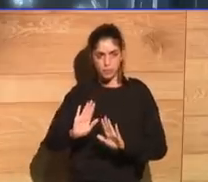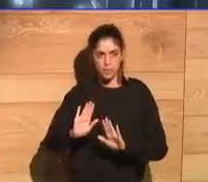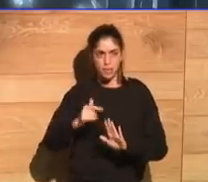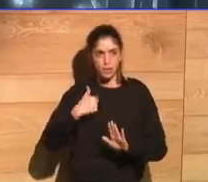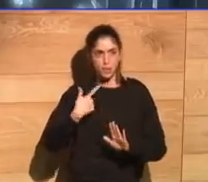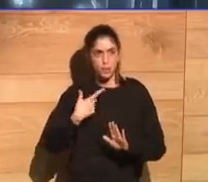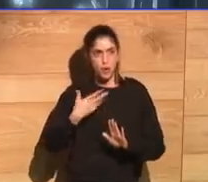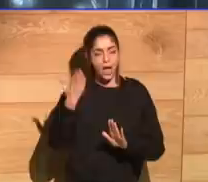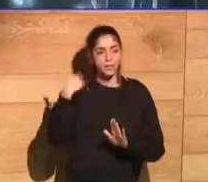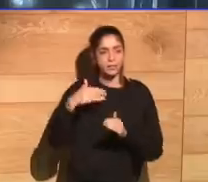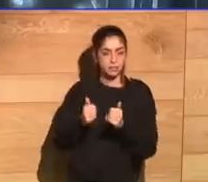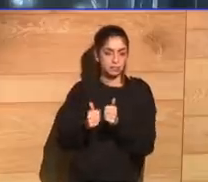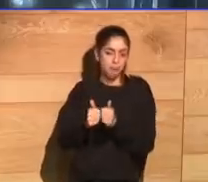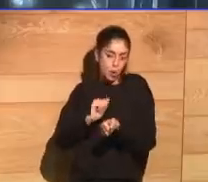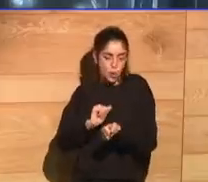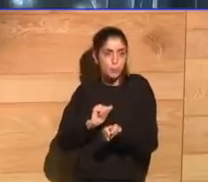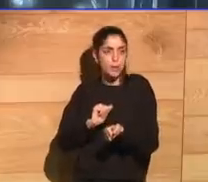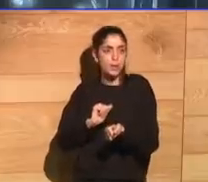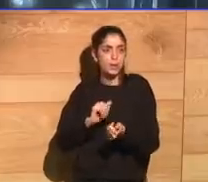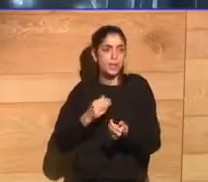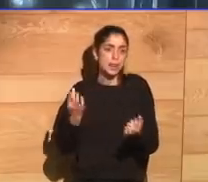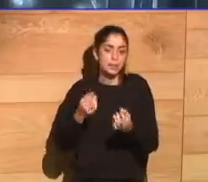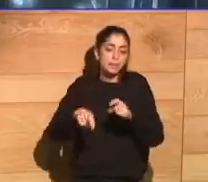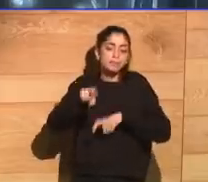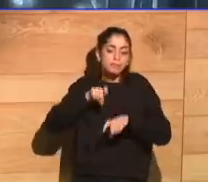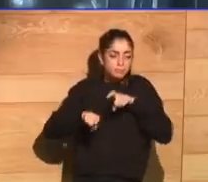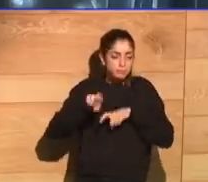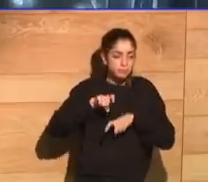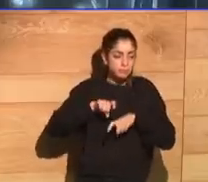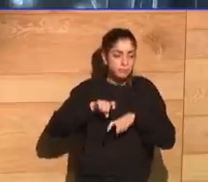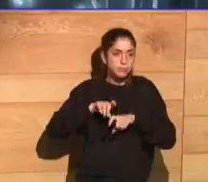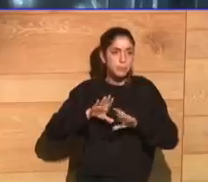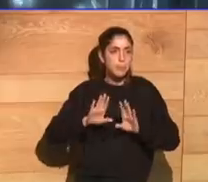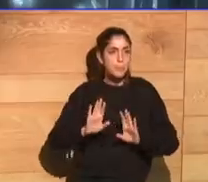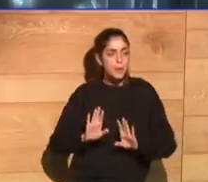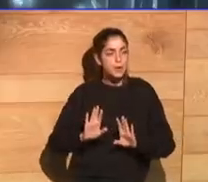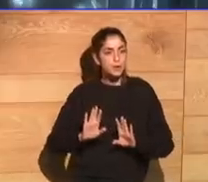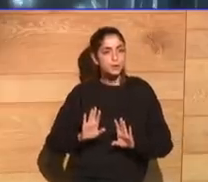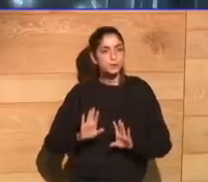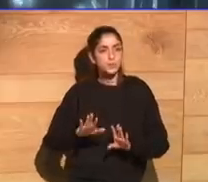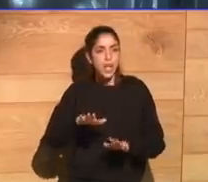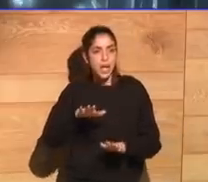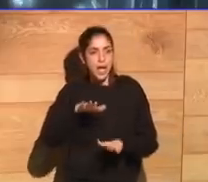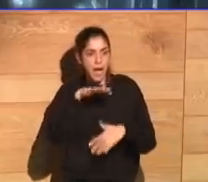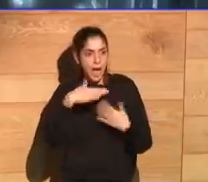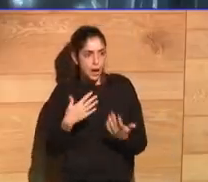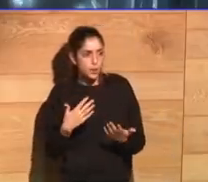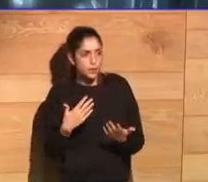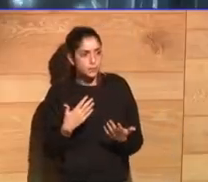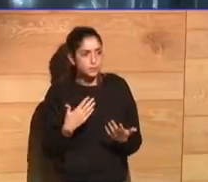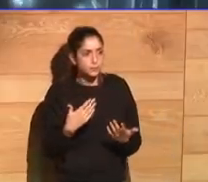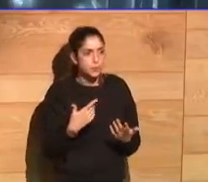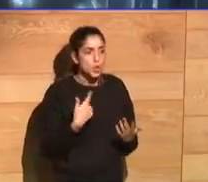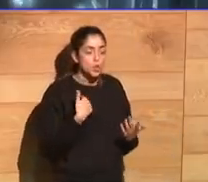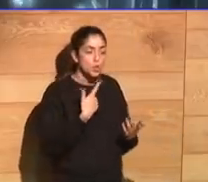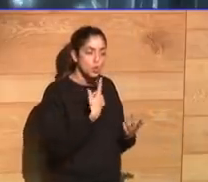Puzo... Y ha habido que rebobinar. Ya imaginaba yo que... Claro, no. O sea, aquí no... o sea, yo entiendo que Rodrigo... Claro, Juan, pero yo te digo